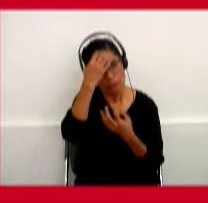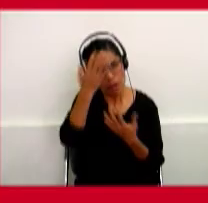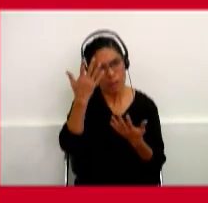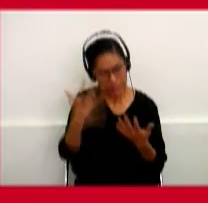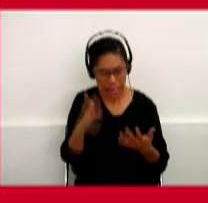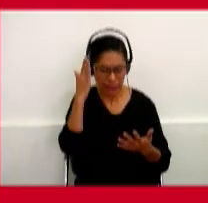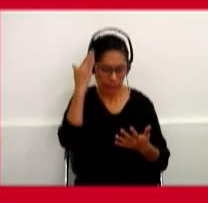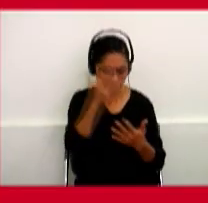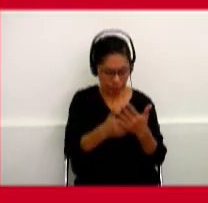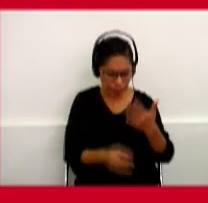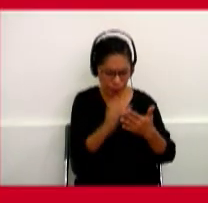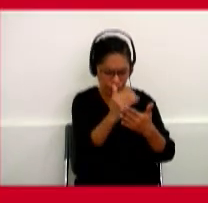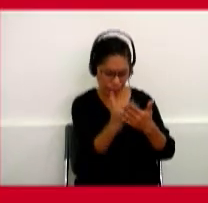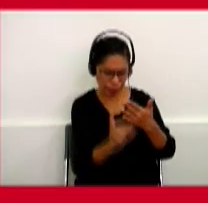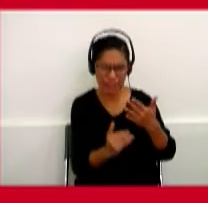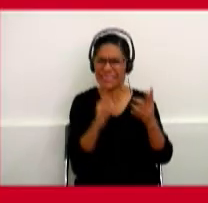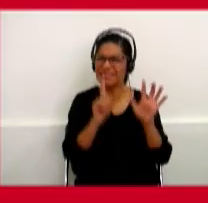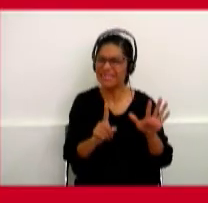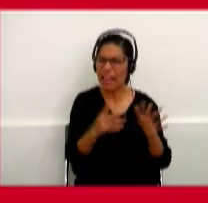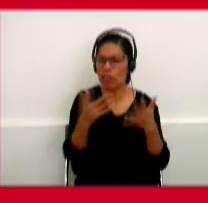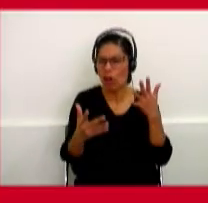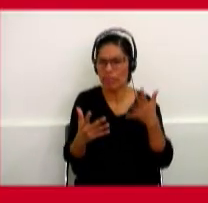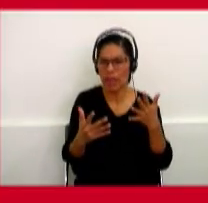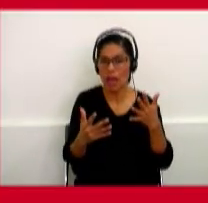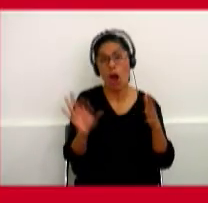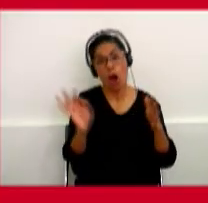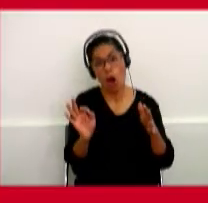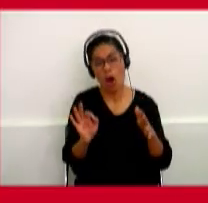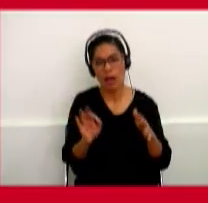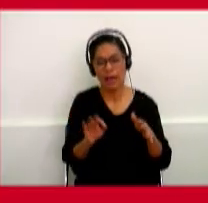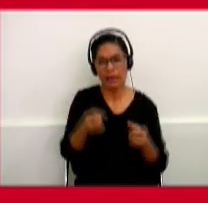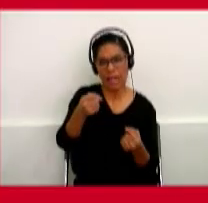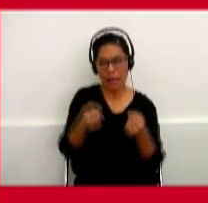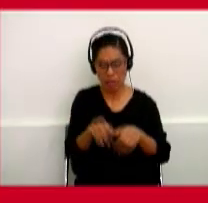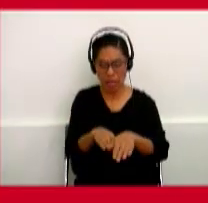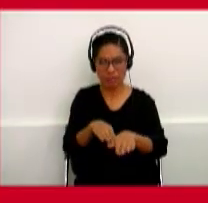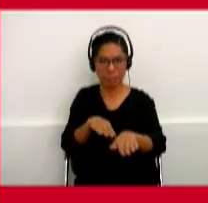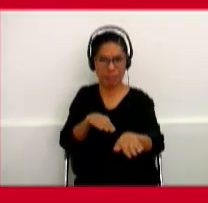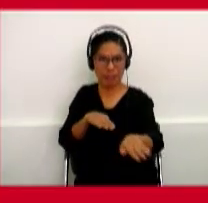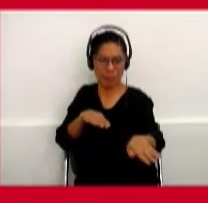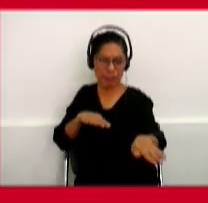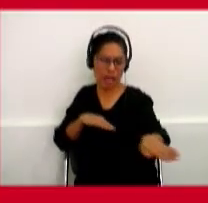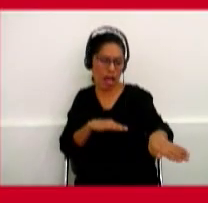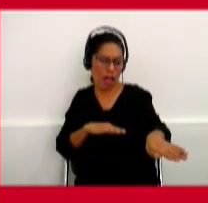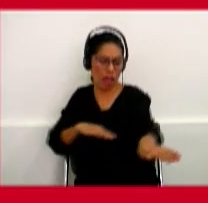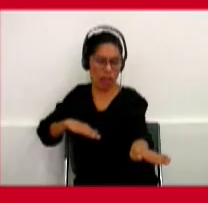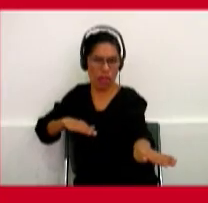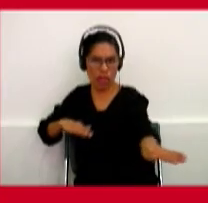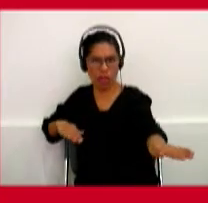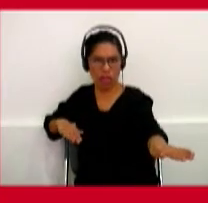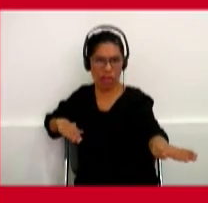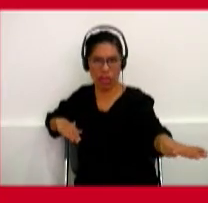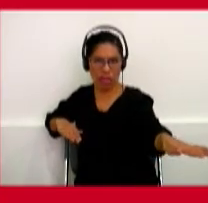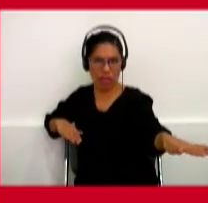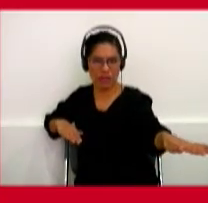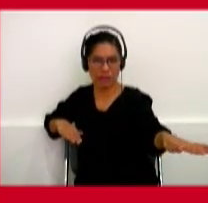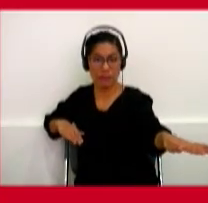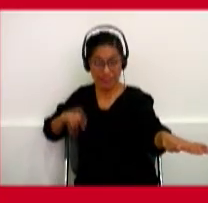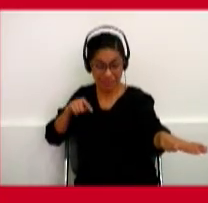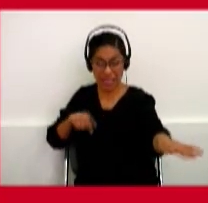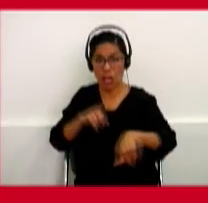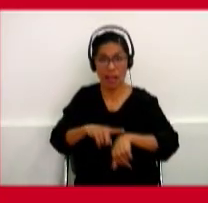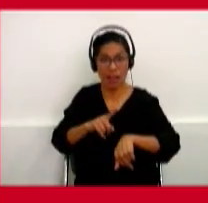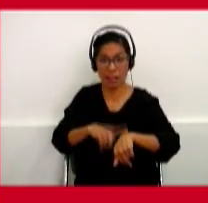las operaciones. Al hacer cola para los camiones, por ejemplo, eso es una de las áreas de ciclo de tiempo de ciclo que si entendemos que